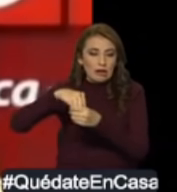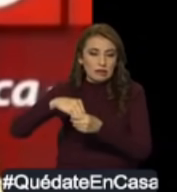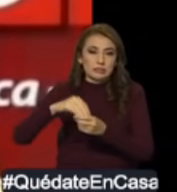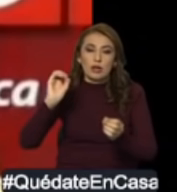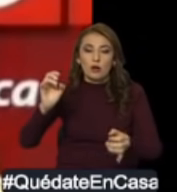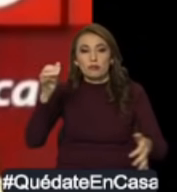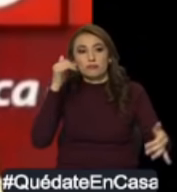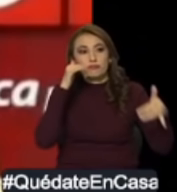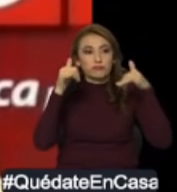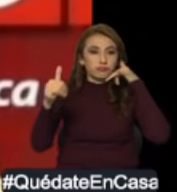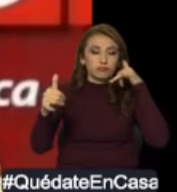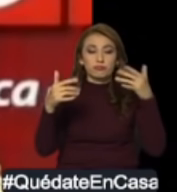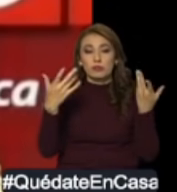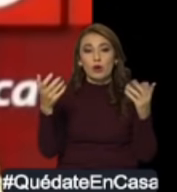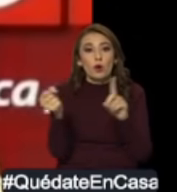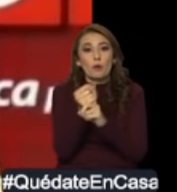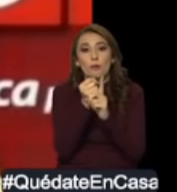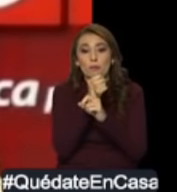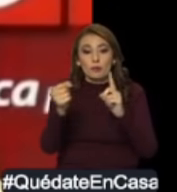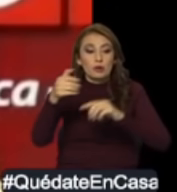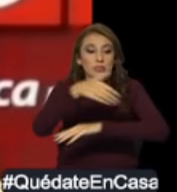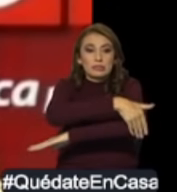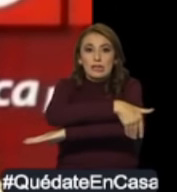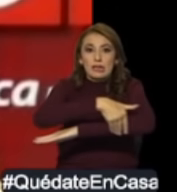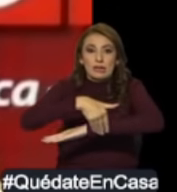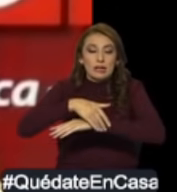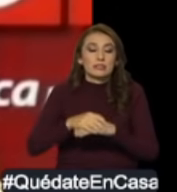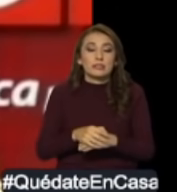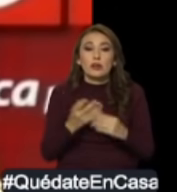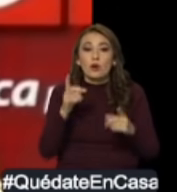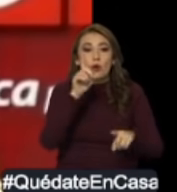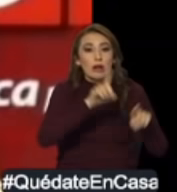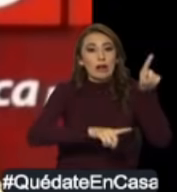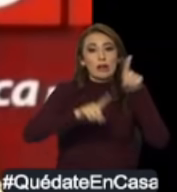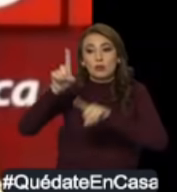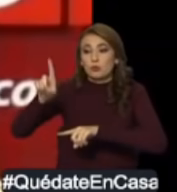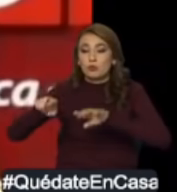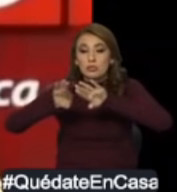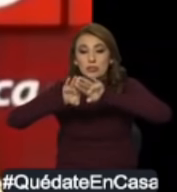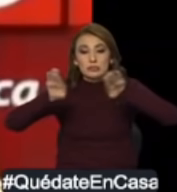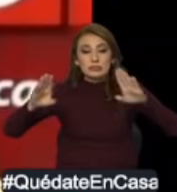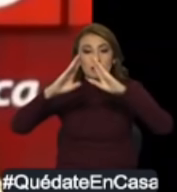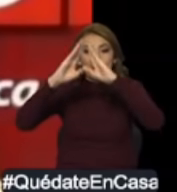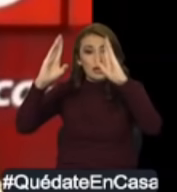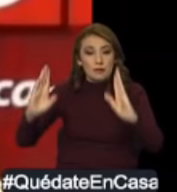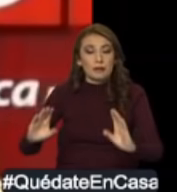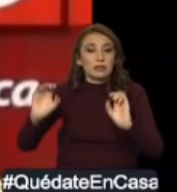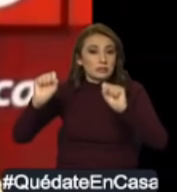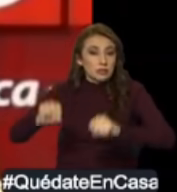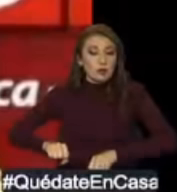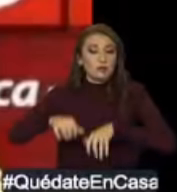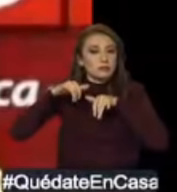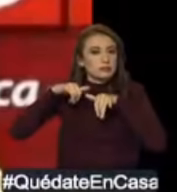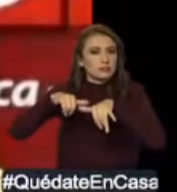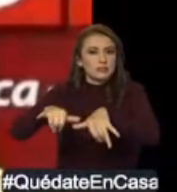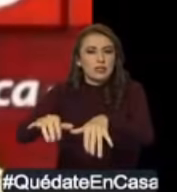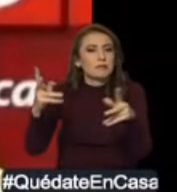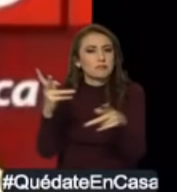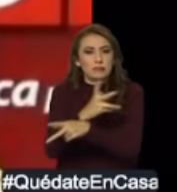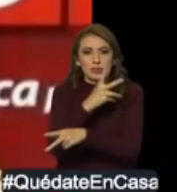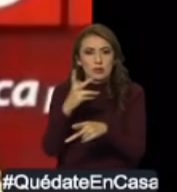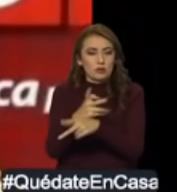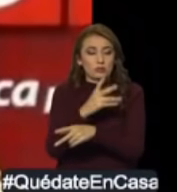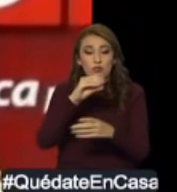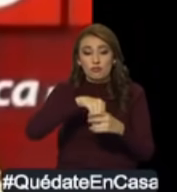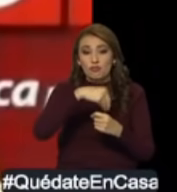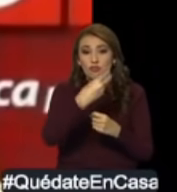Policía Nacional, porque no podemos perder de vista que luego ya de varias semanas de aislamiento hay peligros que no solamente están fuera de las casas,